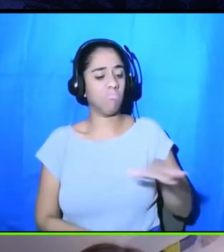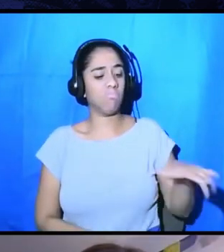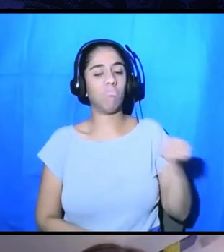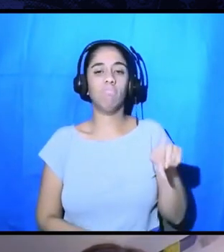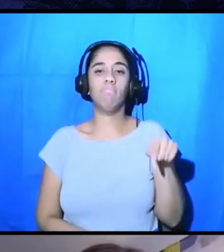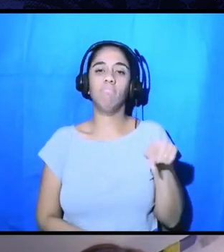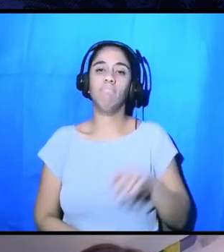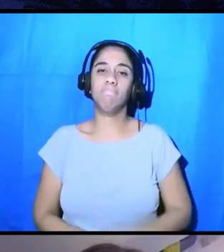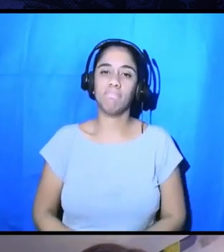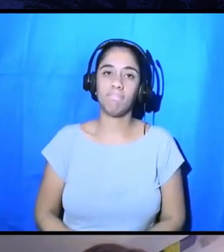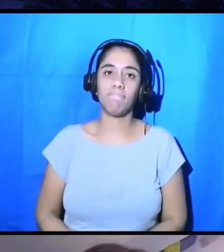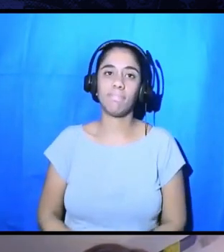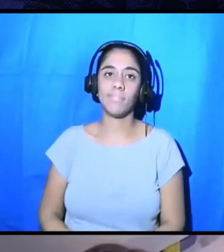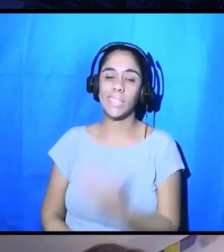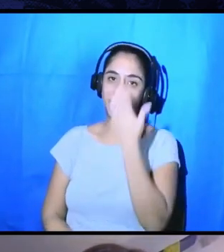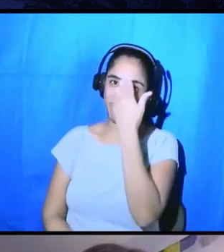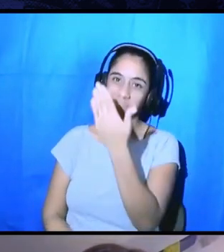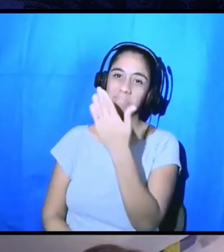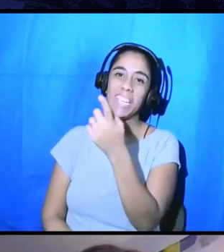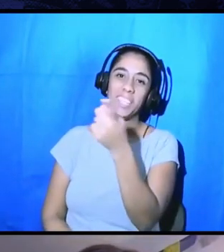Obrigada gente e